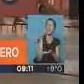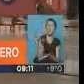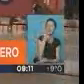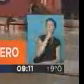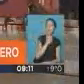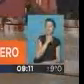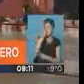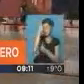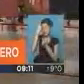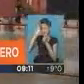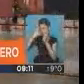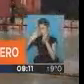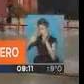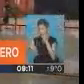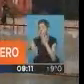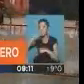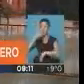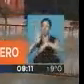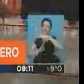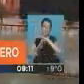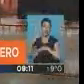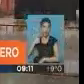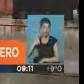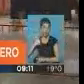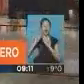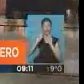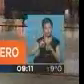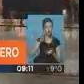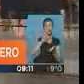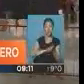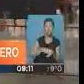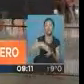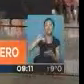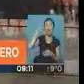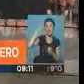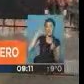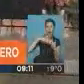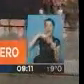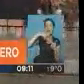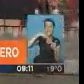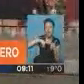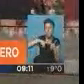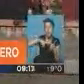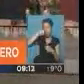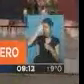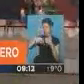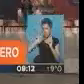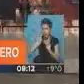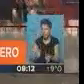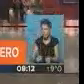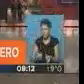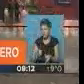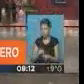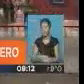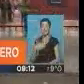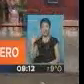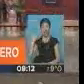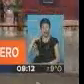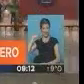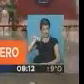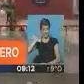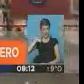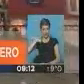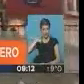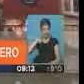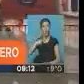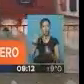y variedades vegetales y animales. Prácticamente en todas las disciplinas que hoy cuentan en el mundo, Argentina cuenta no solo